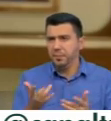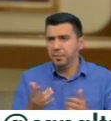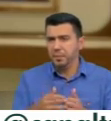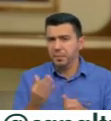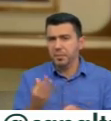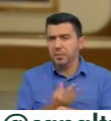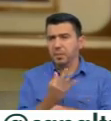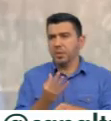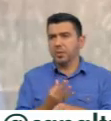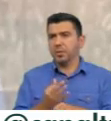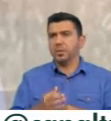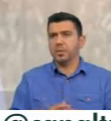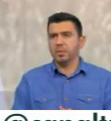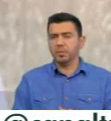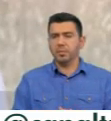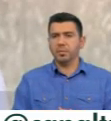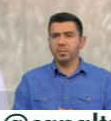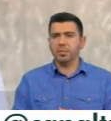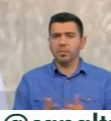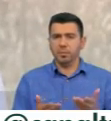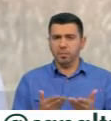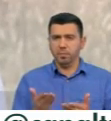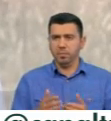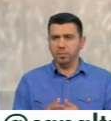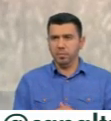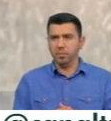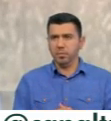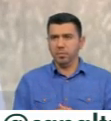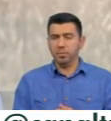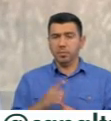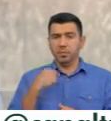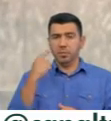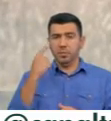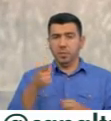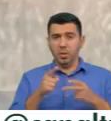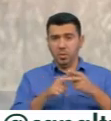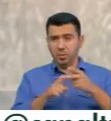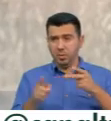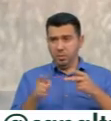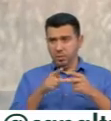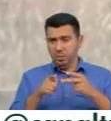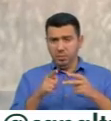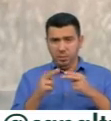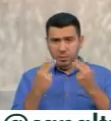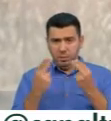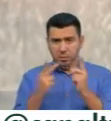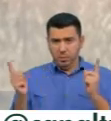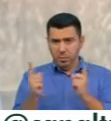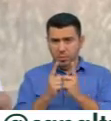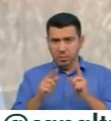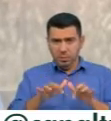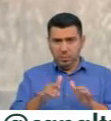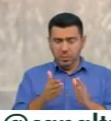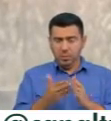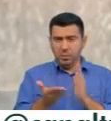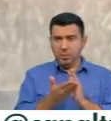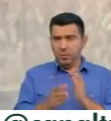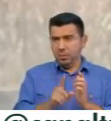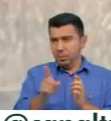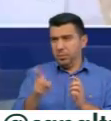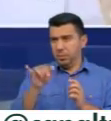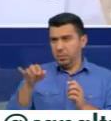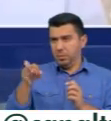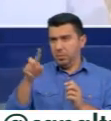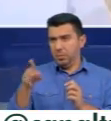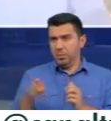horas para ser atendidos la otra semana se estaría reuniendo la secretaria con las diferentes ips es que fueron